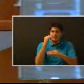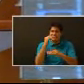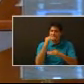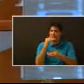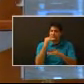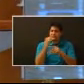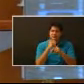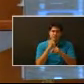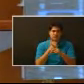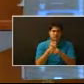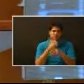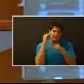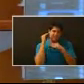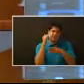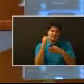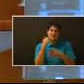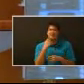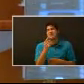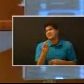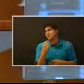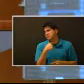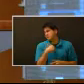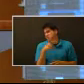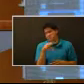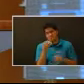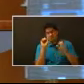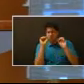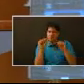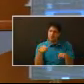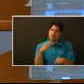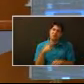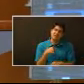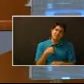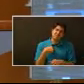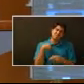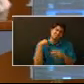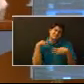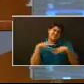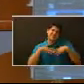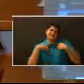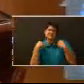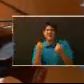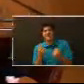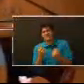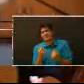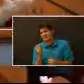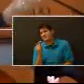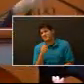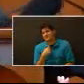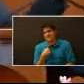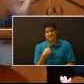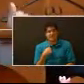diciendo, ay Dios, pero si yo no puedo, pero si a mí me cuesta, pero si